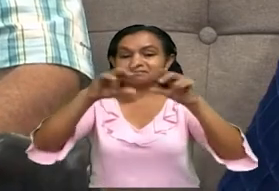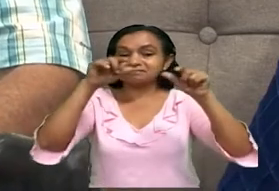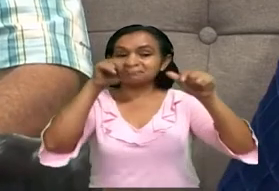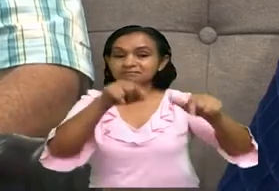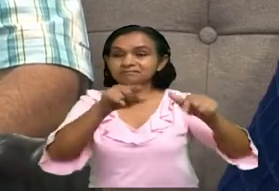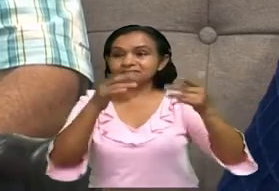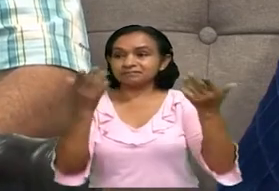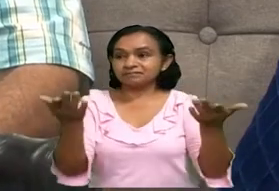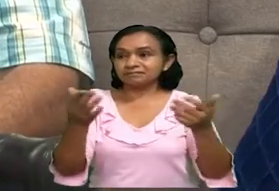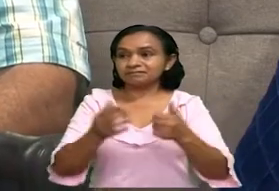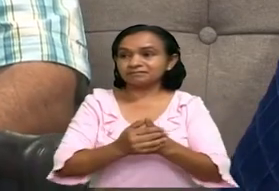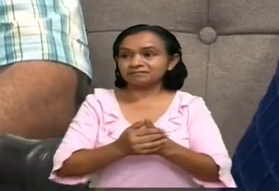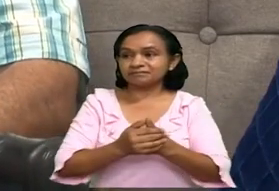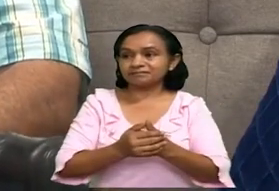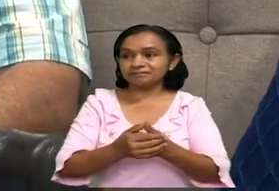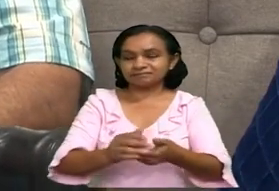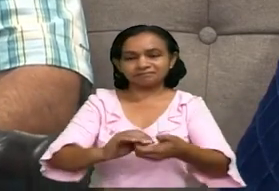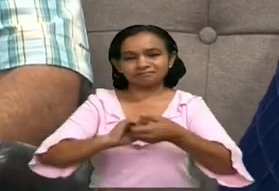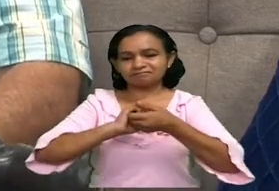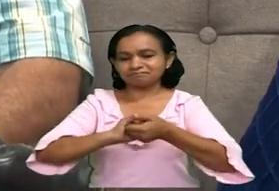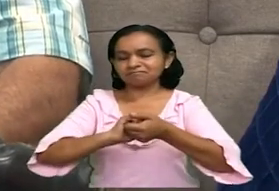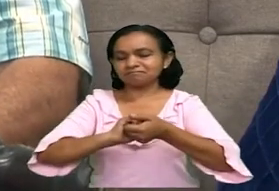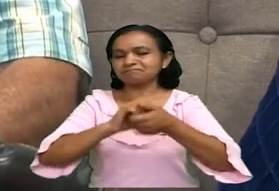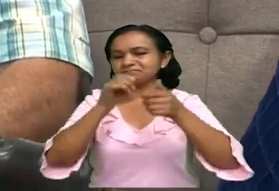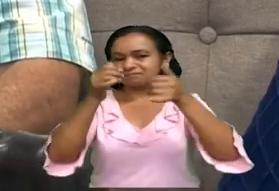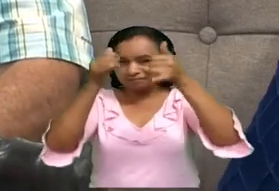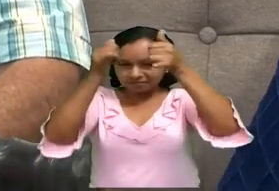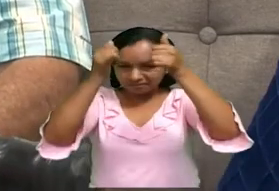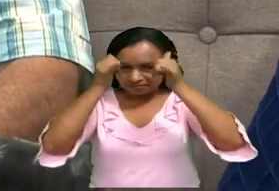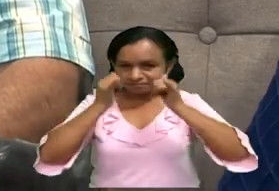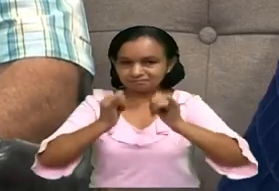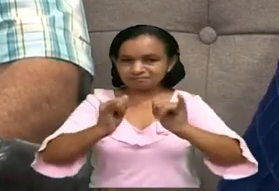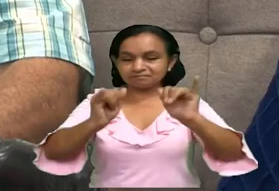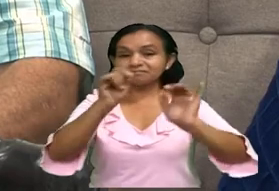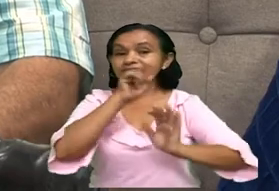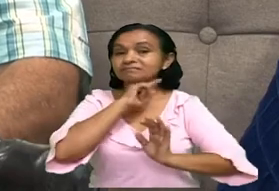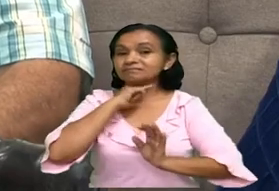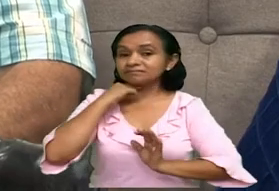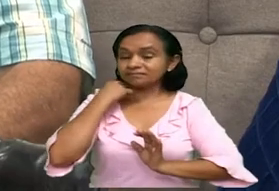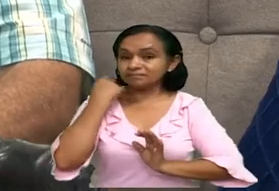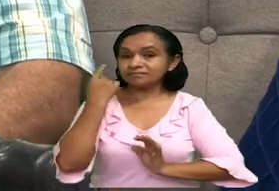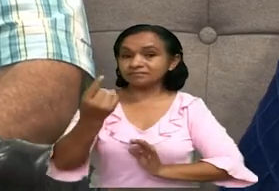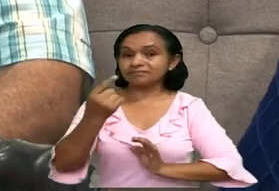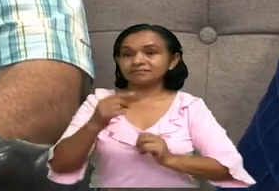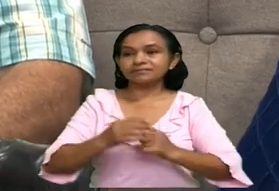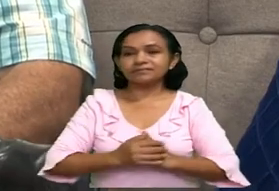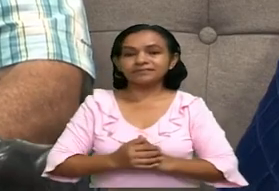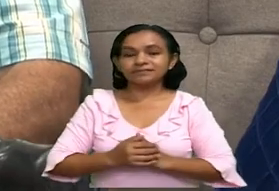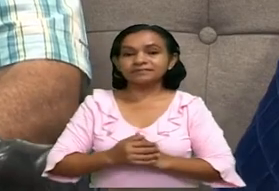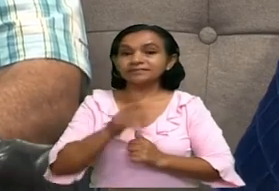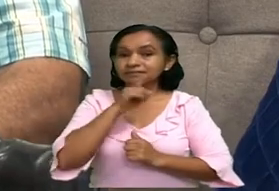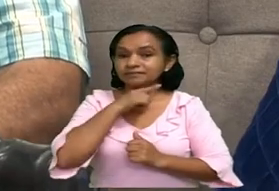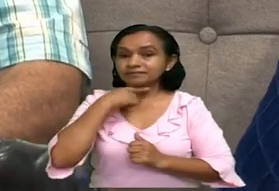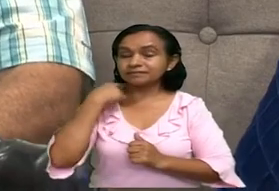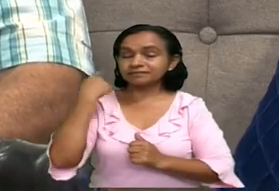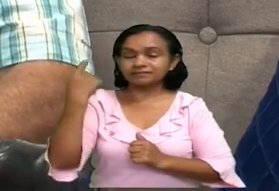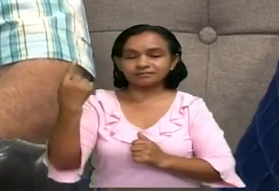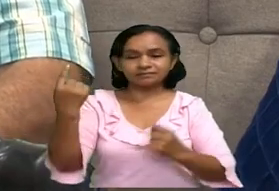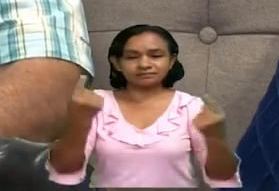Me darán la razón muchos amigos ganaderos. Entonces, realmente hubo una